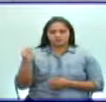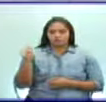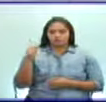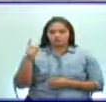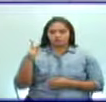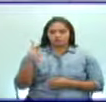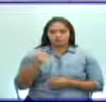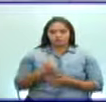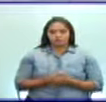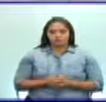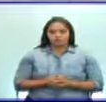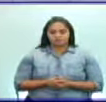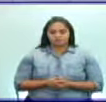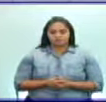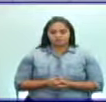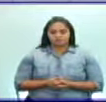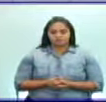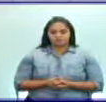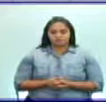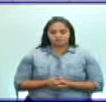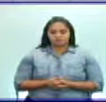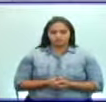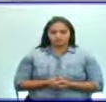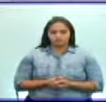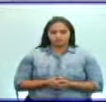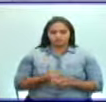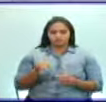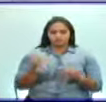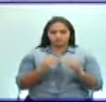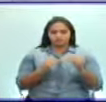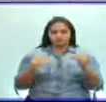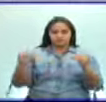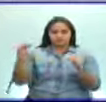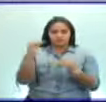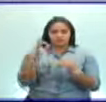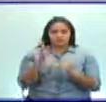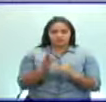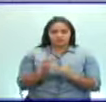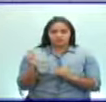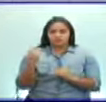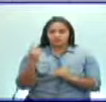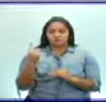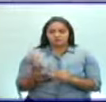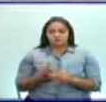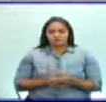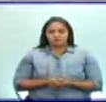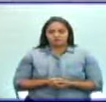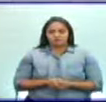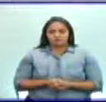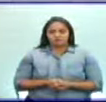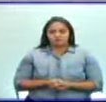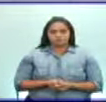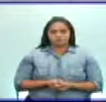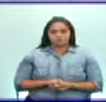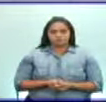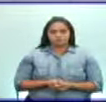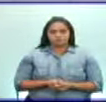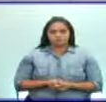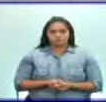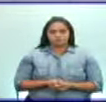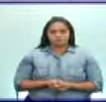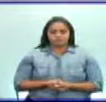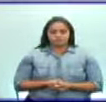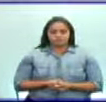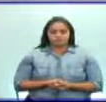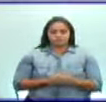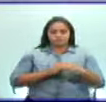y mayor que ese valor de la asíntota, sería y mayor estrictamente que -1. No tiene paridad, no es periódica. El